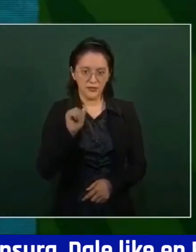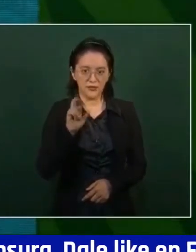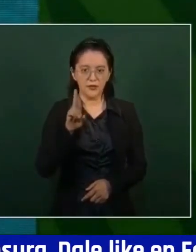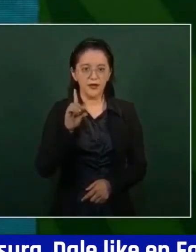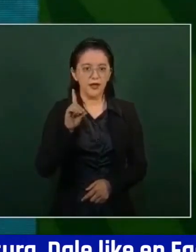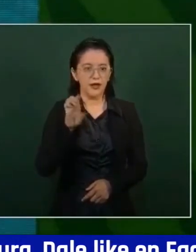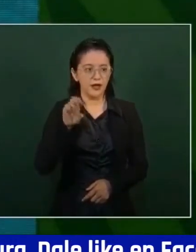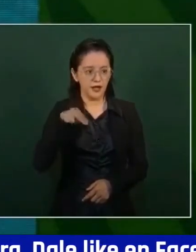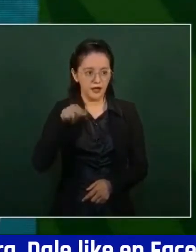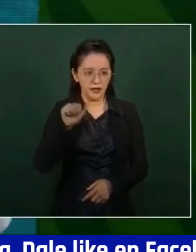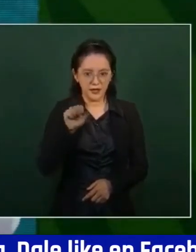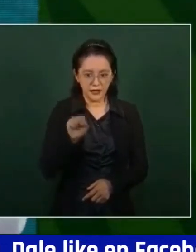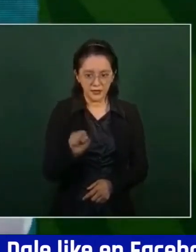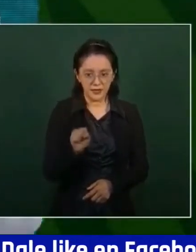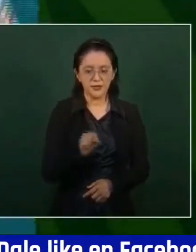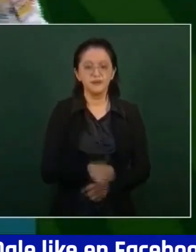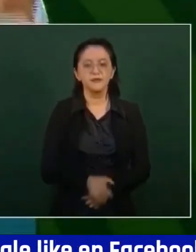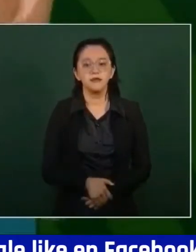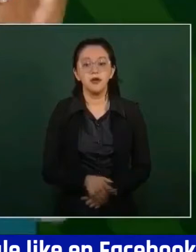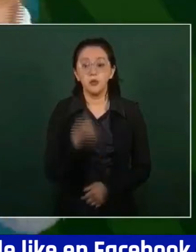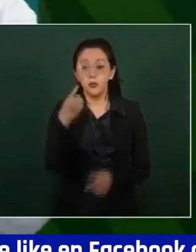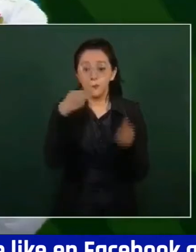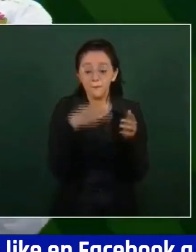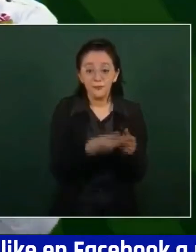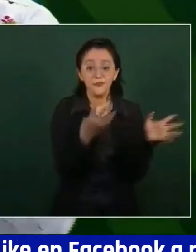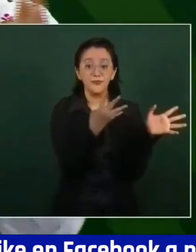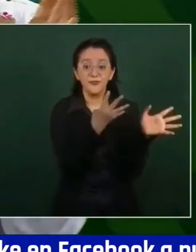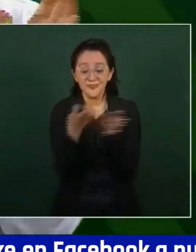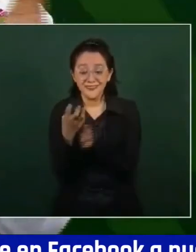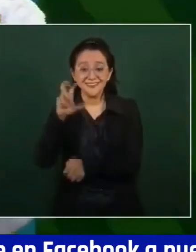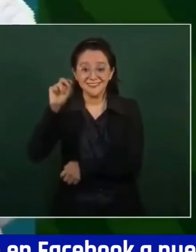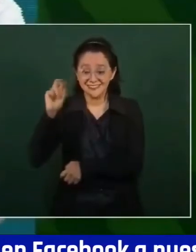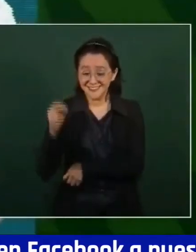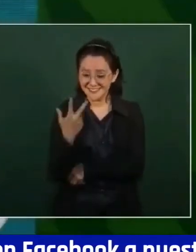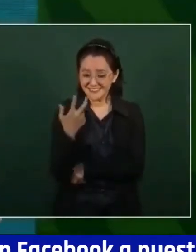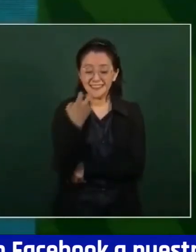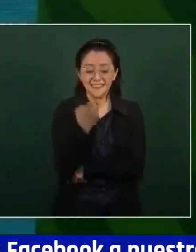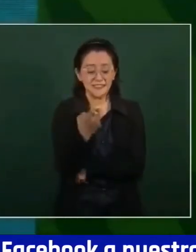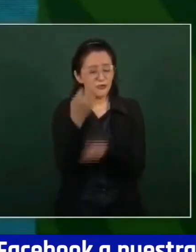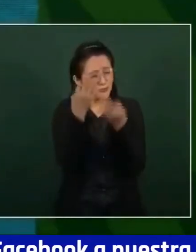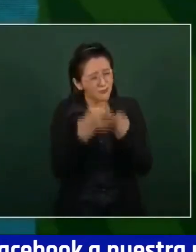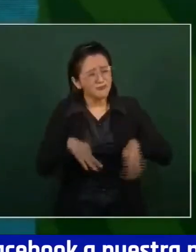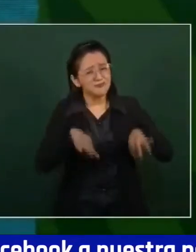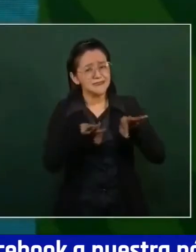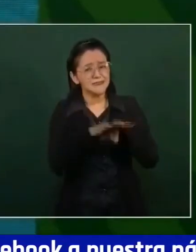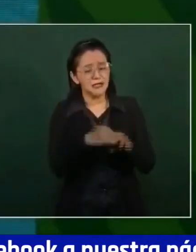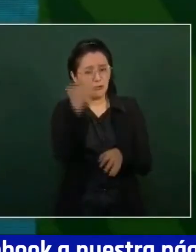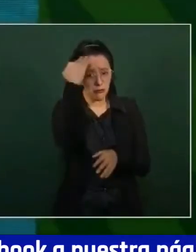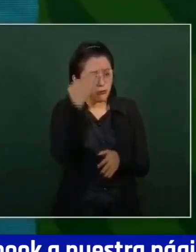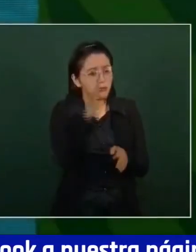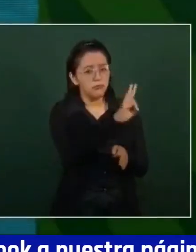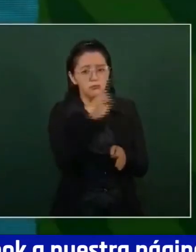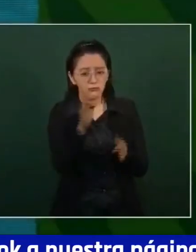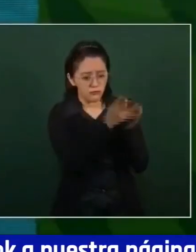1938, porque tiene que ver mucho el tiempo, política es tiempo.